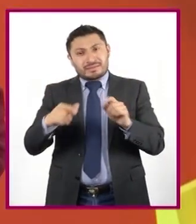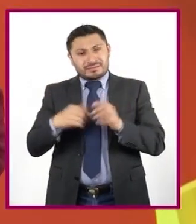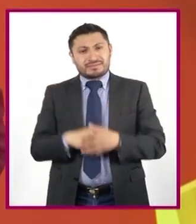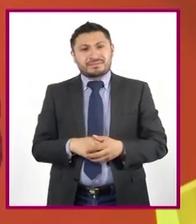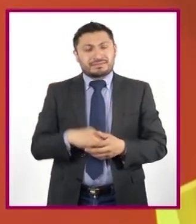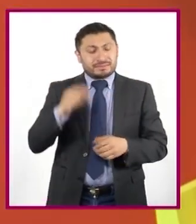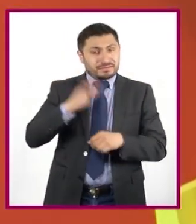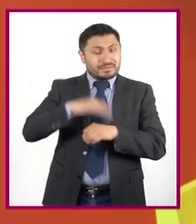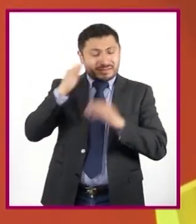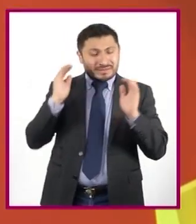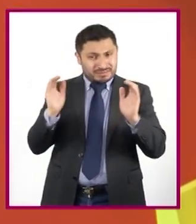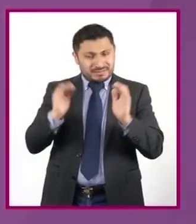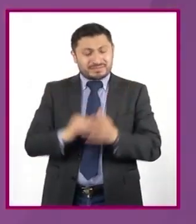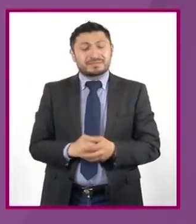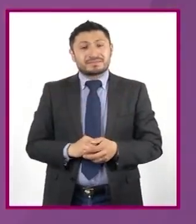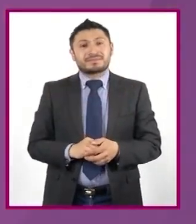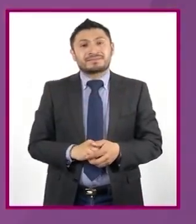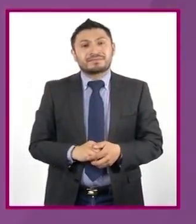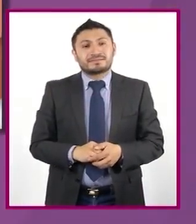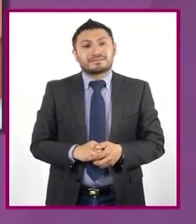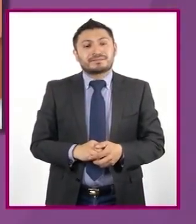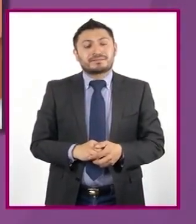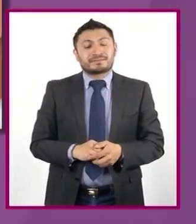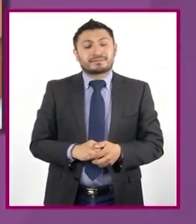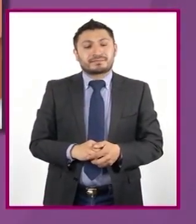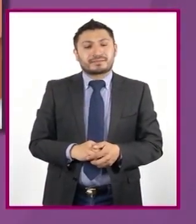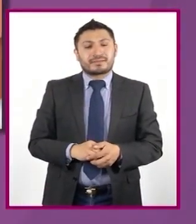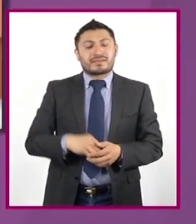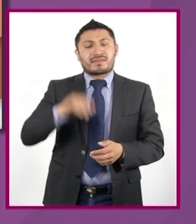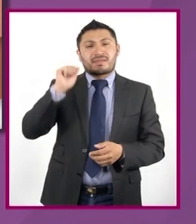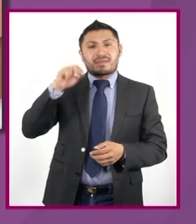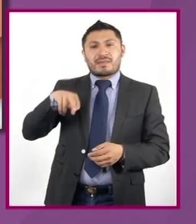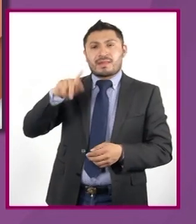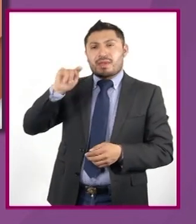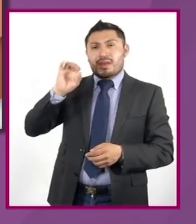maestra. ¿Qué es una antología?